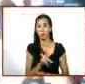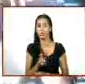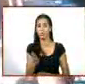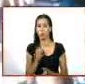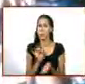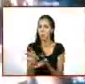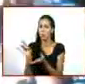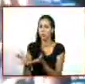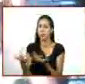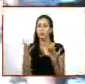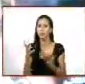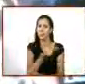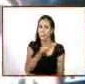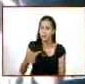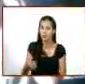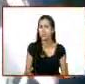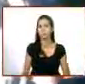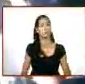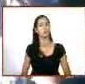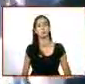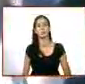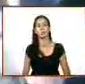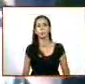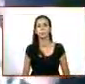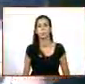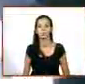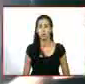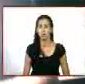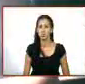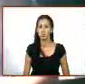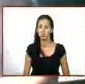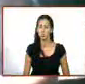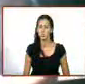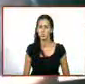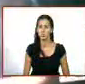gente. El gobernador de Puerto Rico es un hijo de la gran...